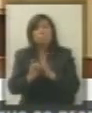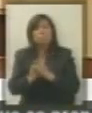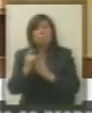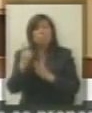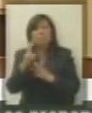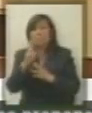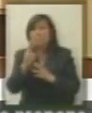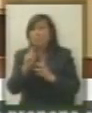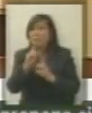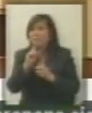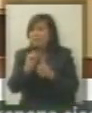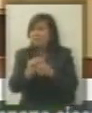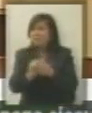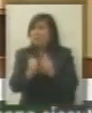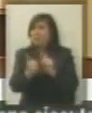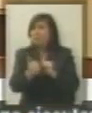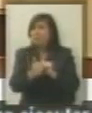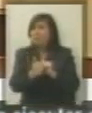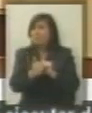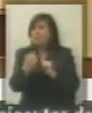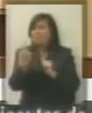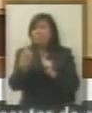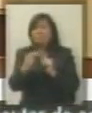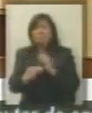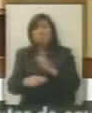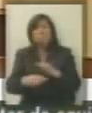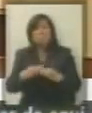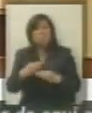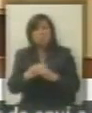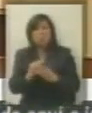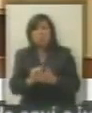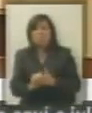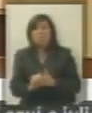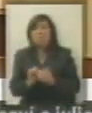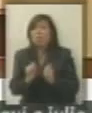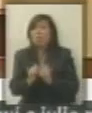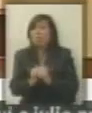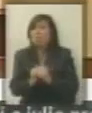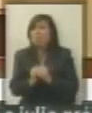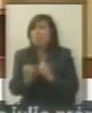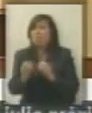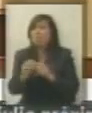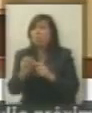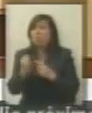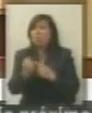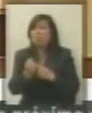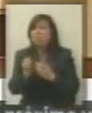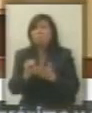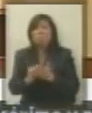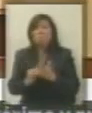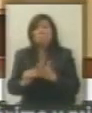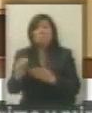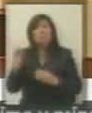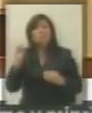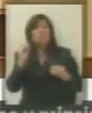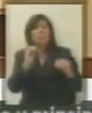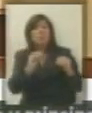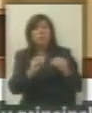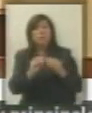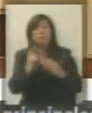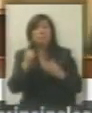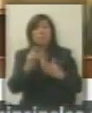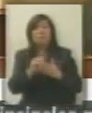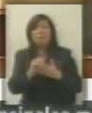que el Perú se convierta en un país del primer mundo, con mayor cohesión social y mayores oportunidades